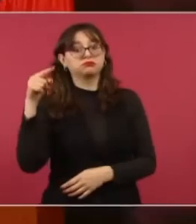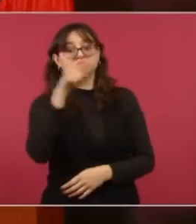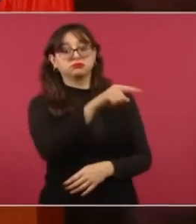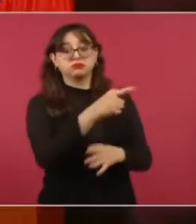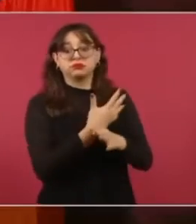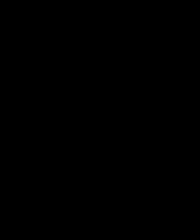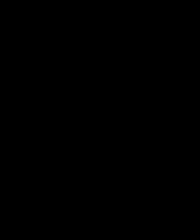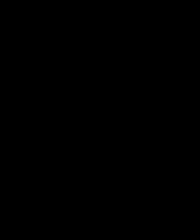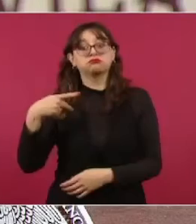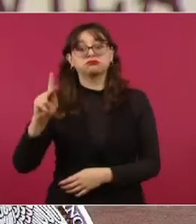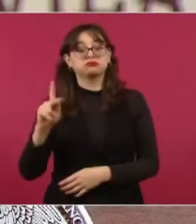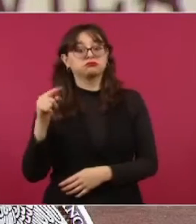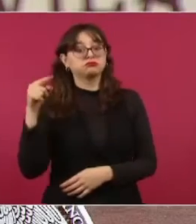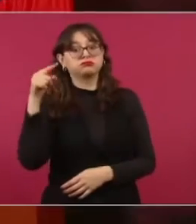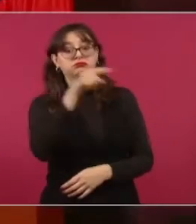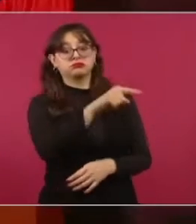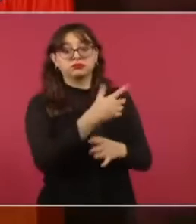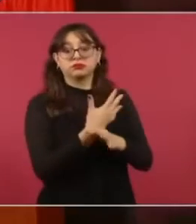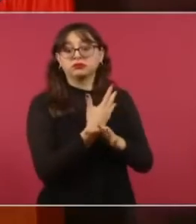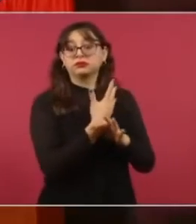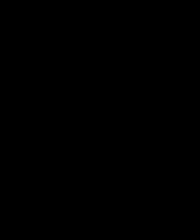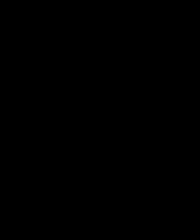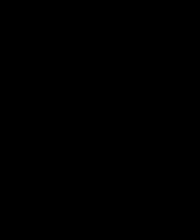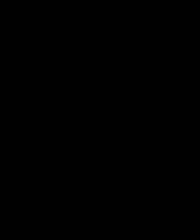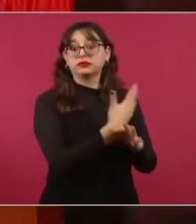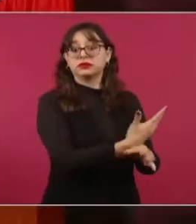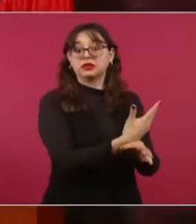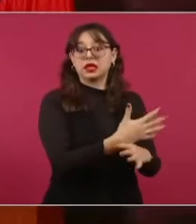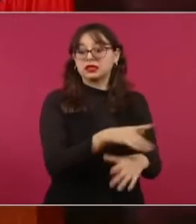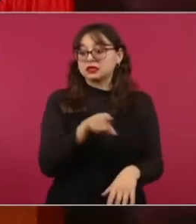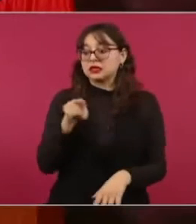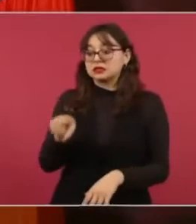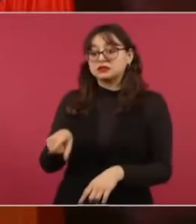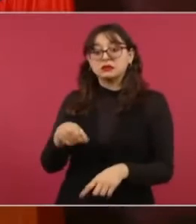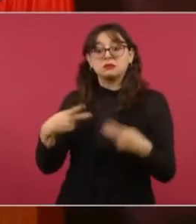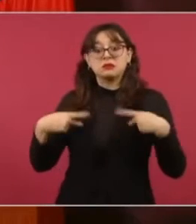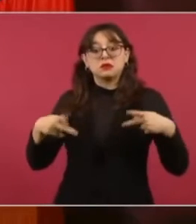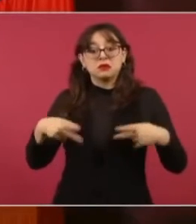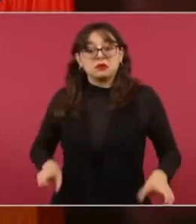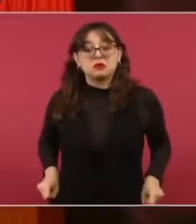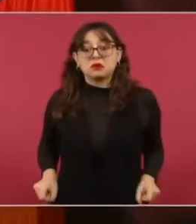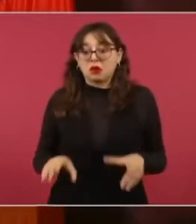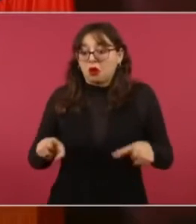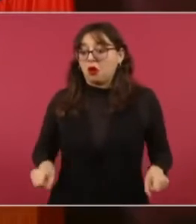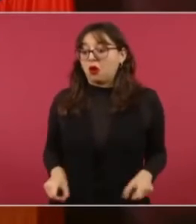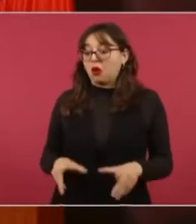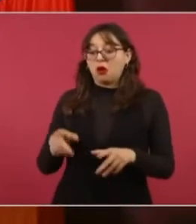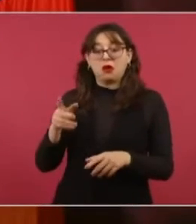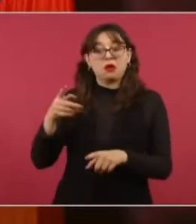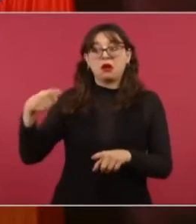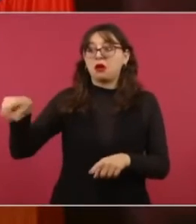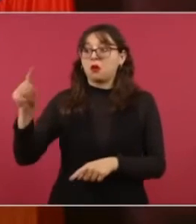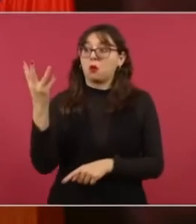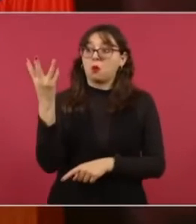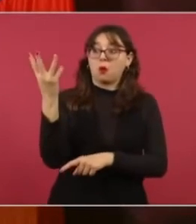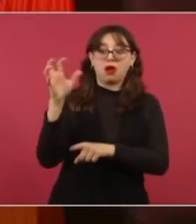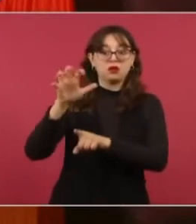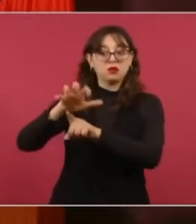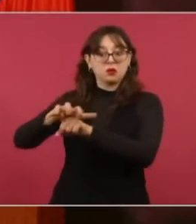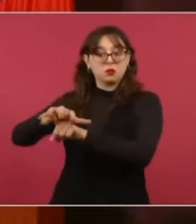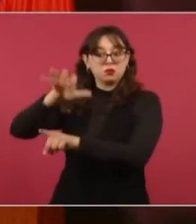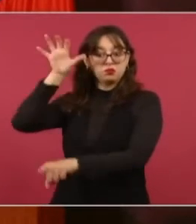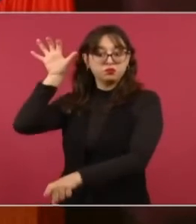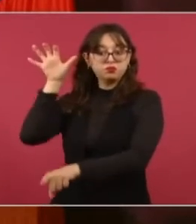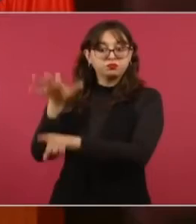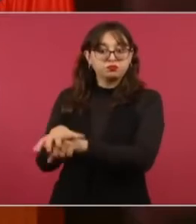de sabotaje y daño a las vías de comunicación, supuestamente por lanzar una